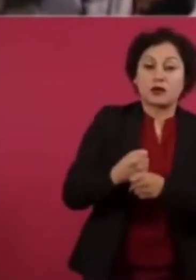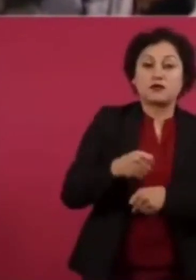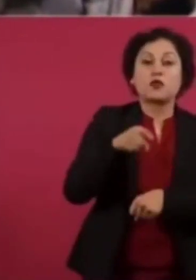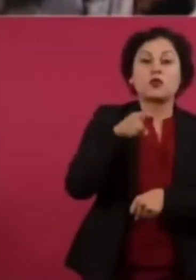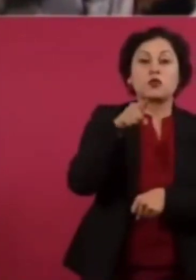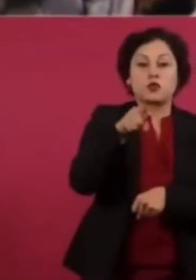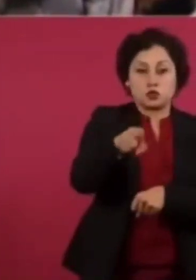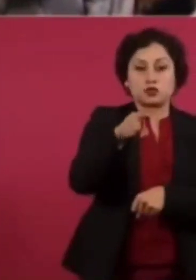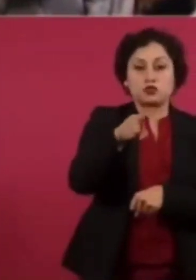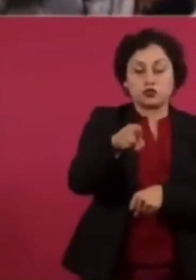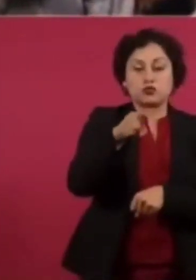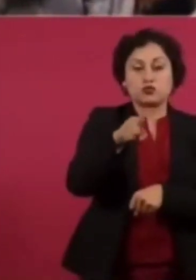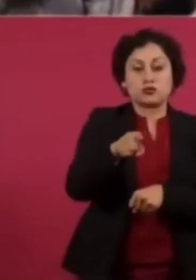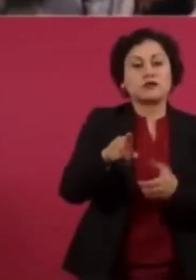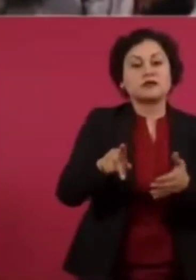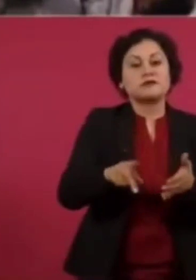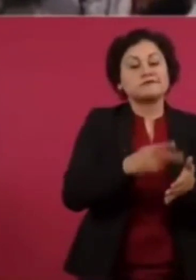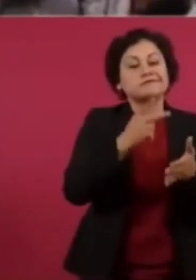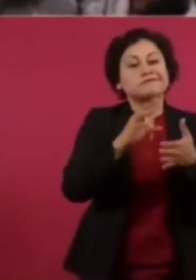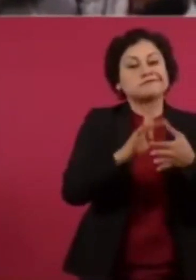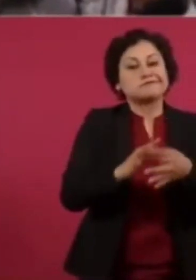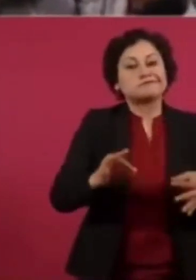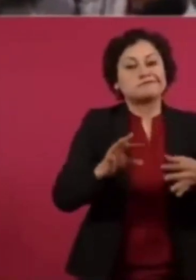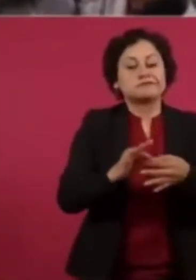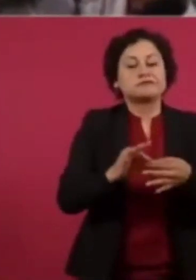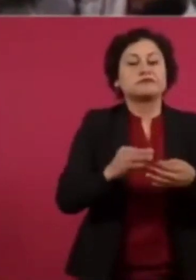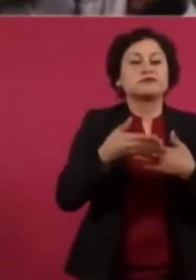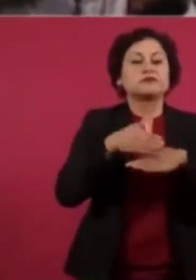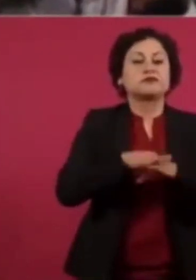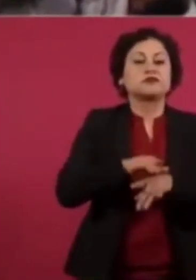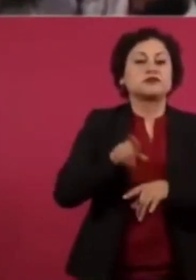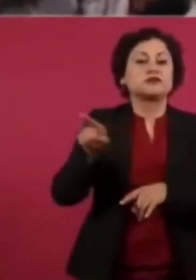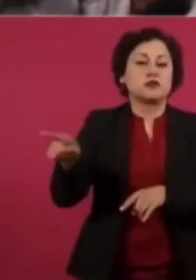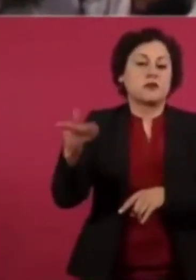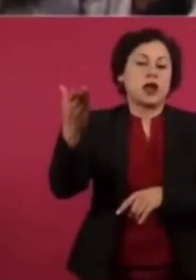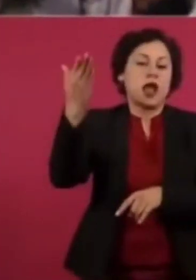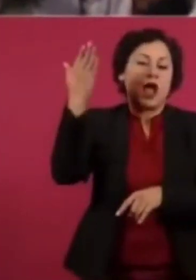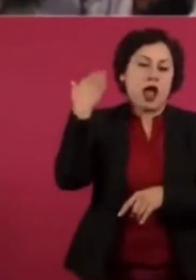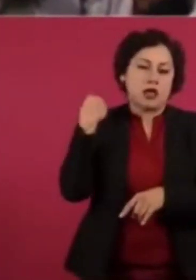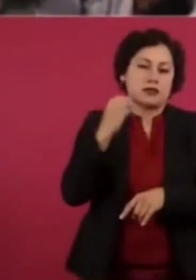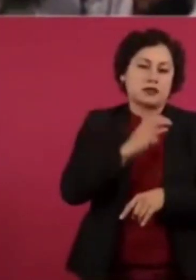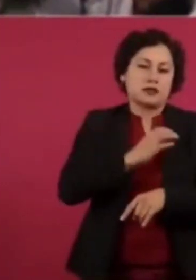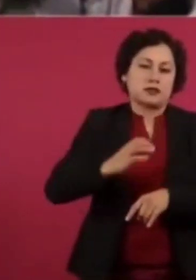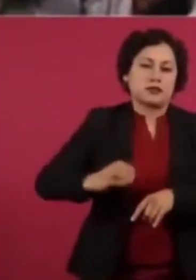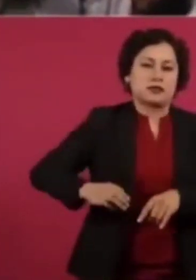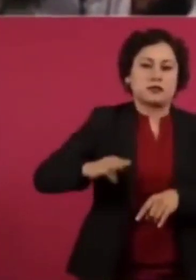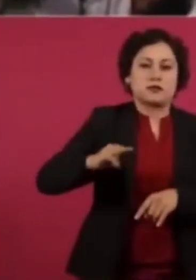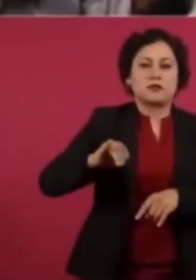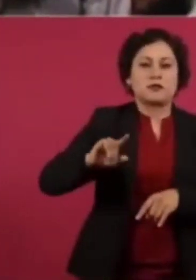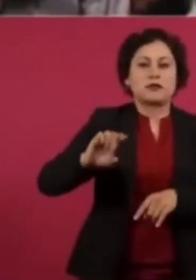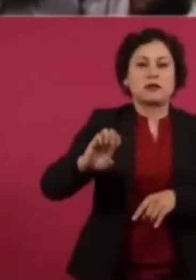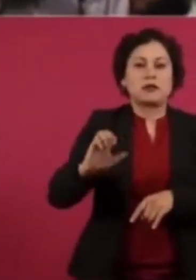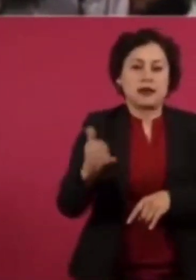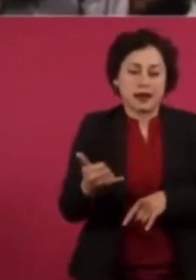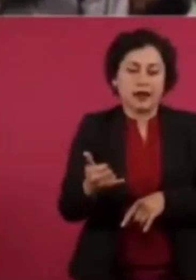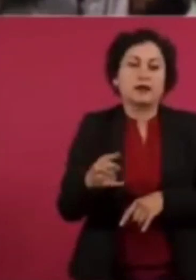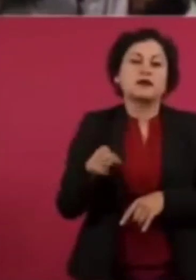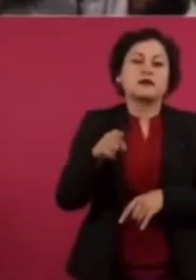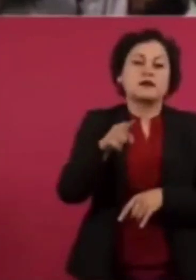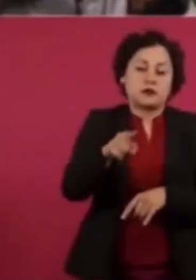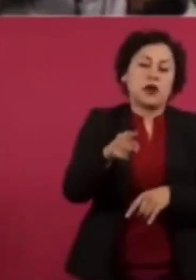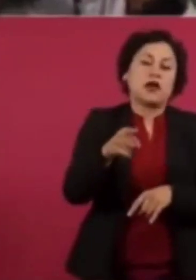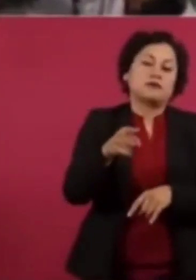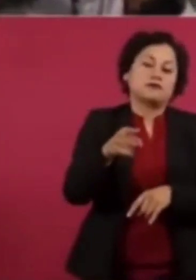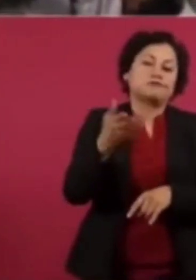varias oportunidades a quien entonces era el candidato Milei, con las distintas expresiones que ha tenido